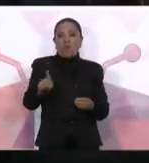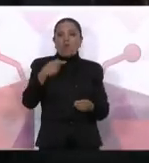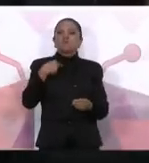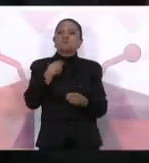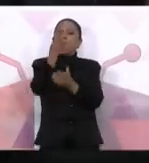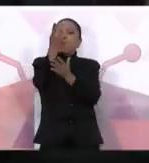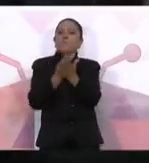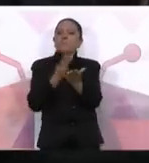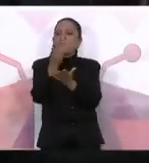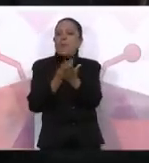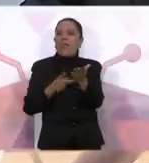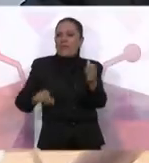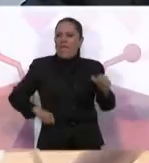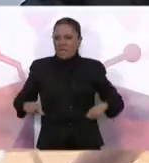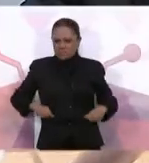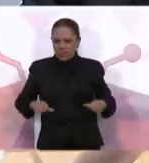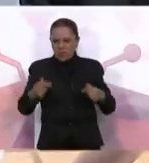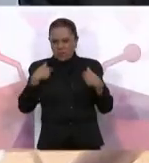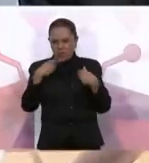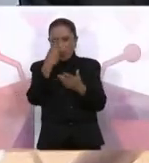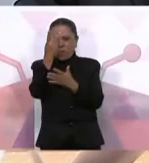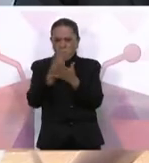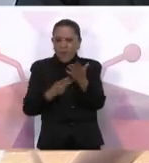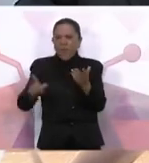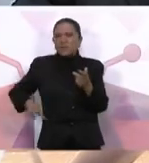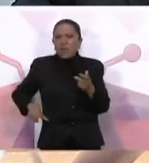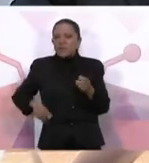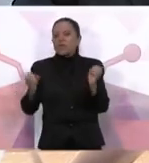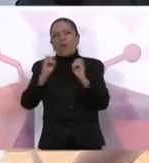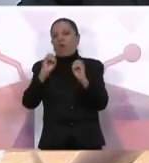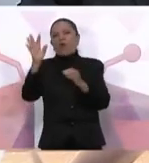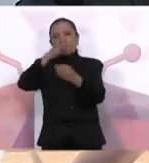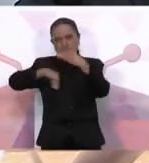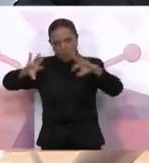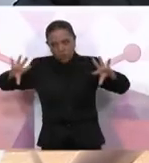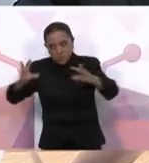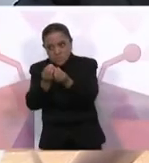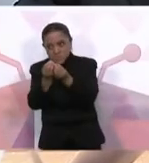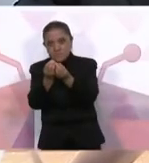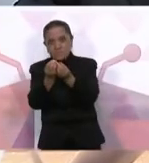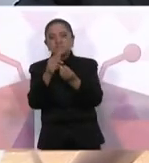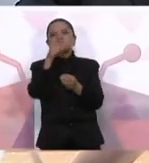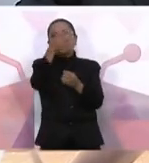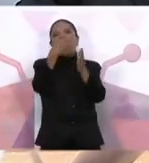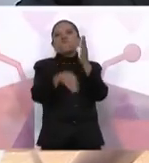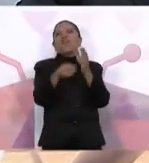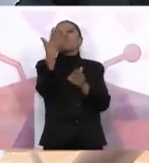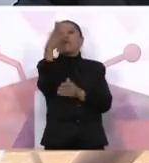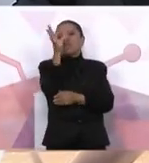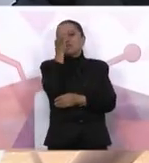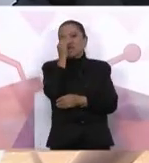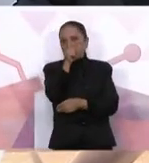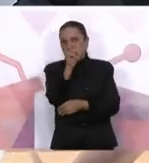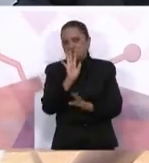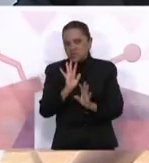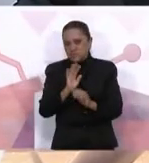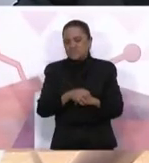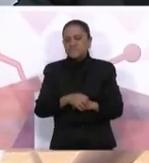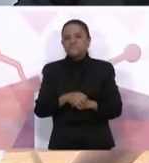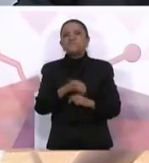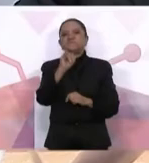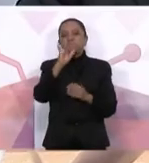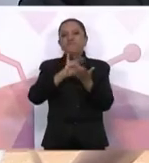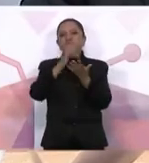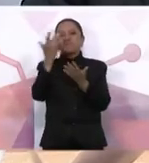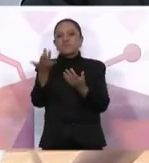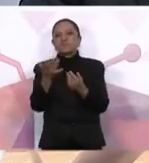gobierno gracias candidata le quedan 12 segundos dejamos entonces la respuesta bien gracias que nadie está nadie les da las llaves del